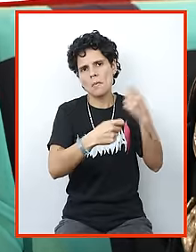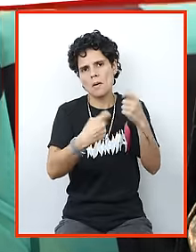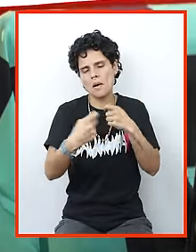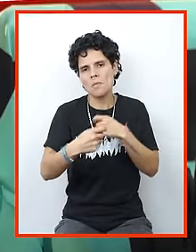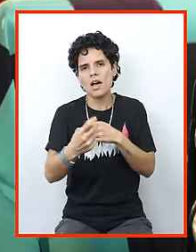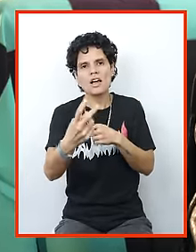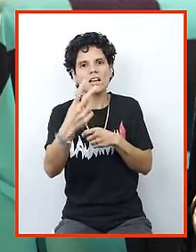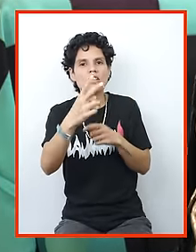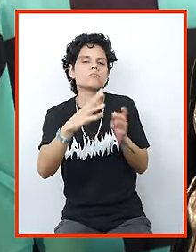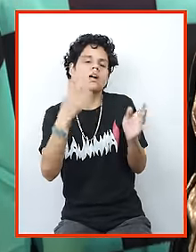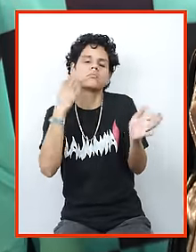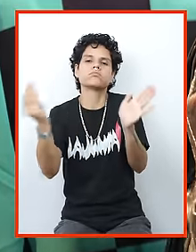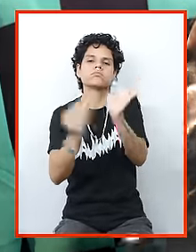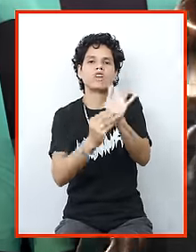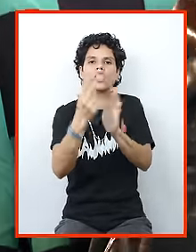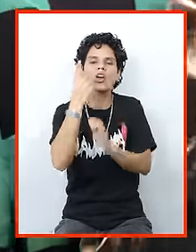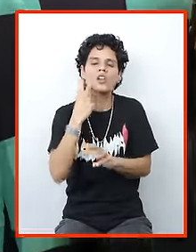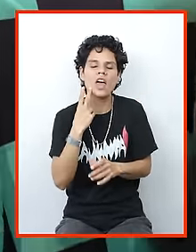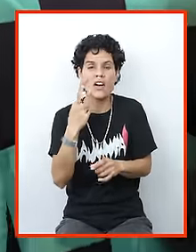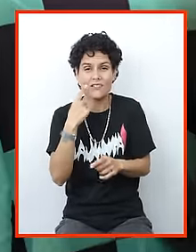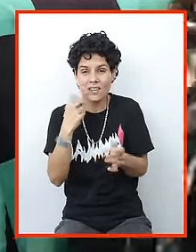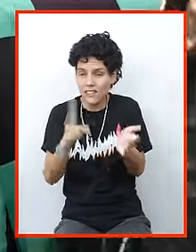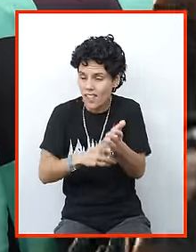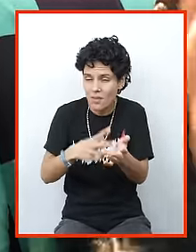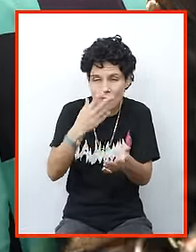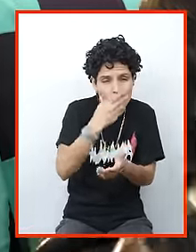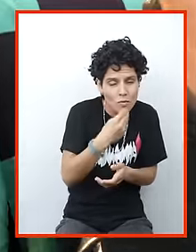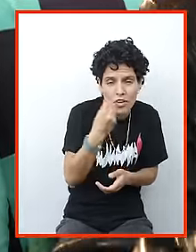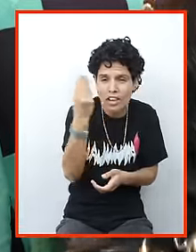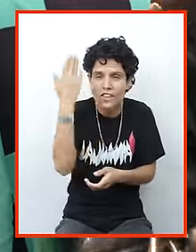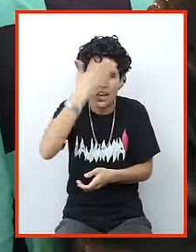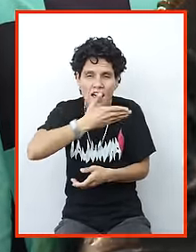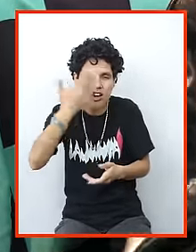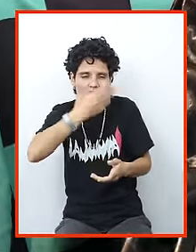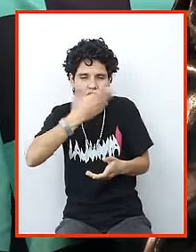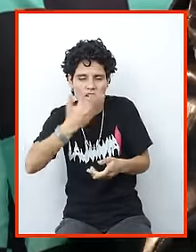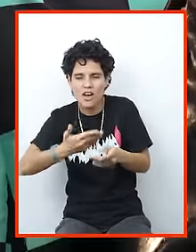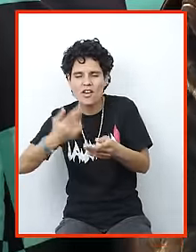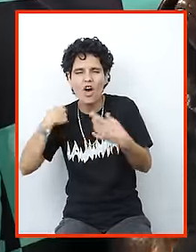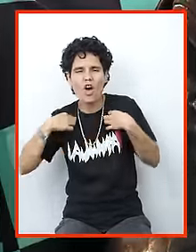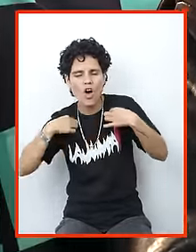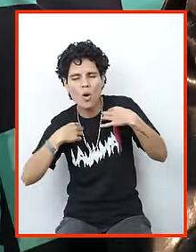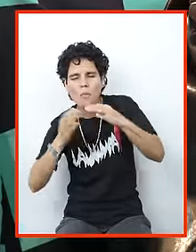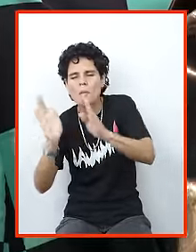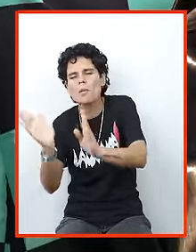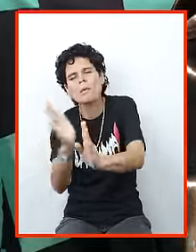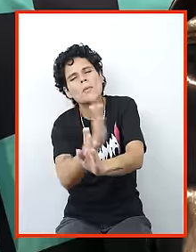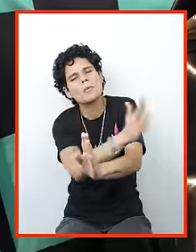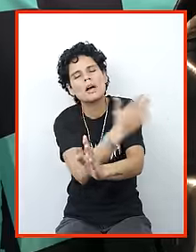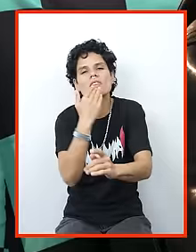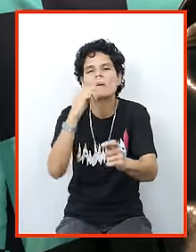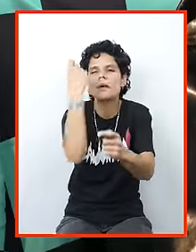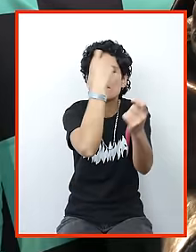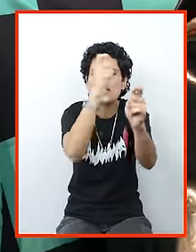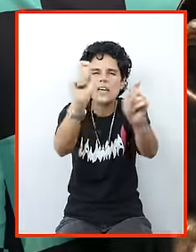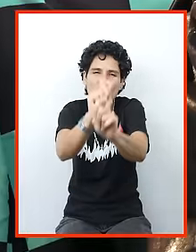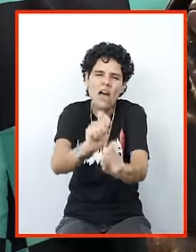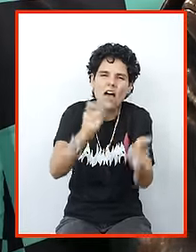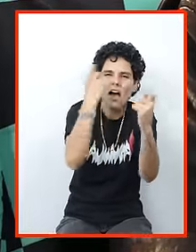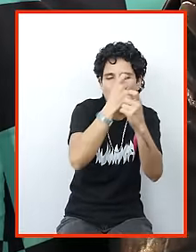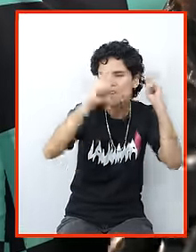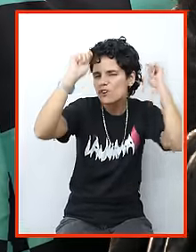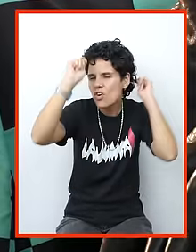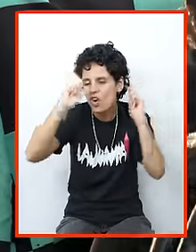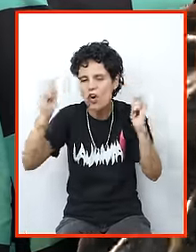ver a toda la gente vestida de negro, así las filas de la cuadra, así todos de negro, así full negro, maquillado, hay videos de cabros maquillándose entre